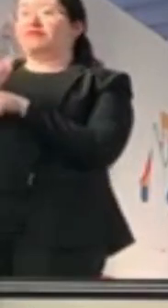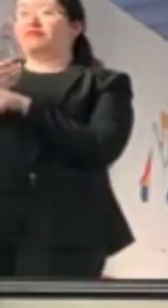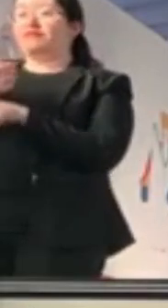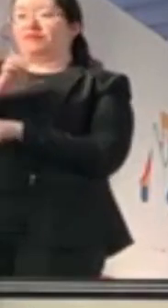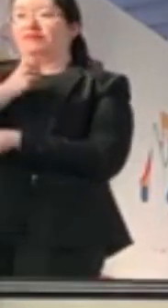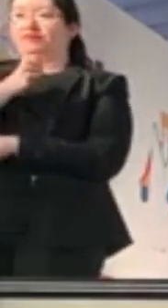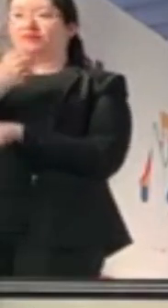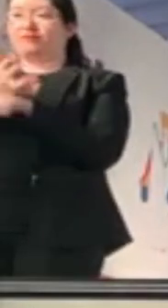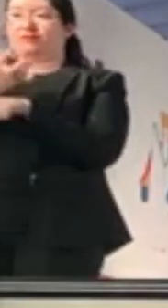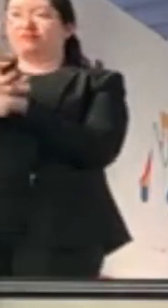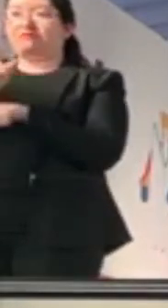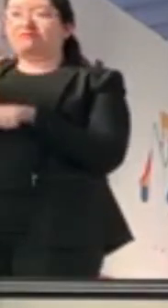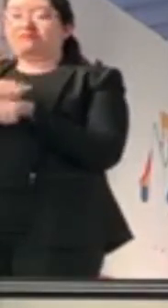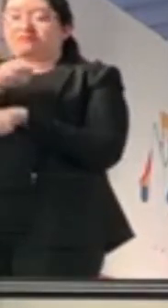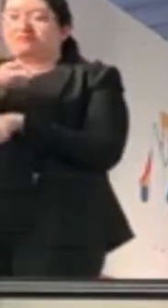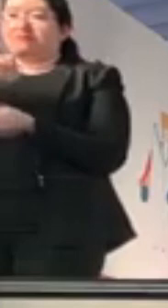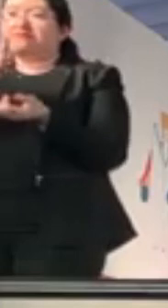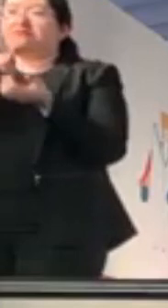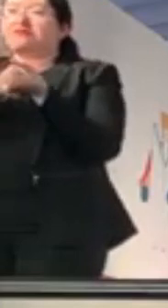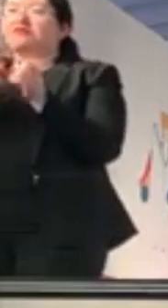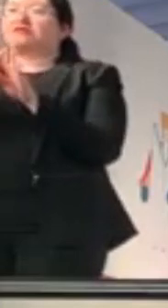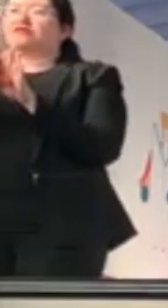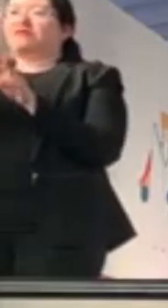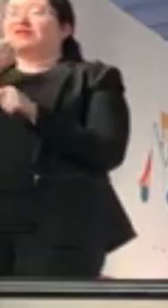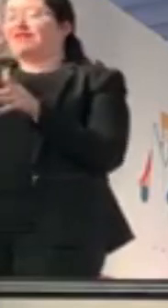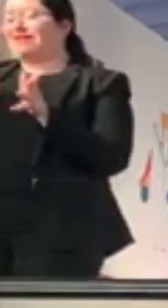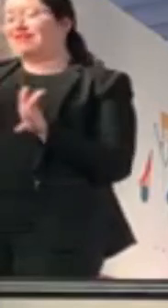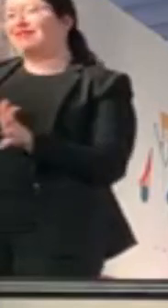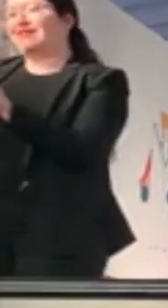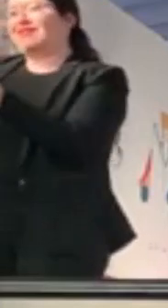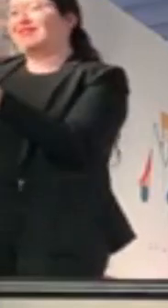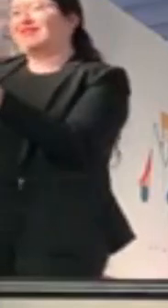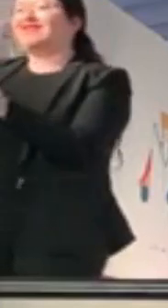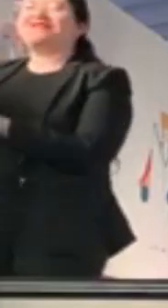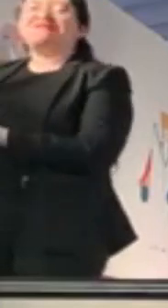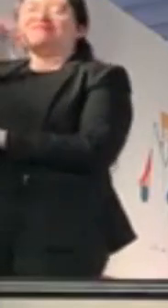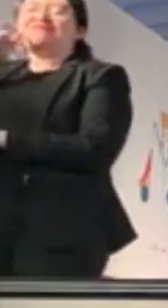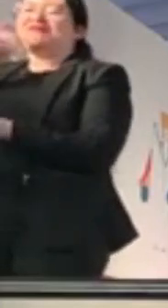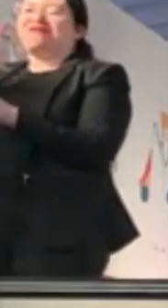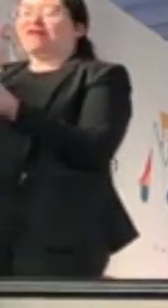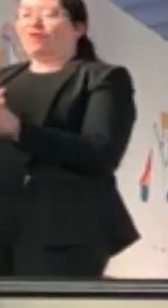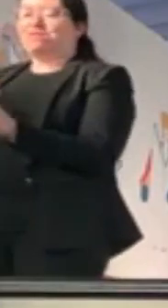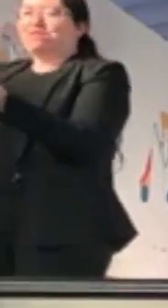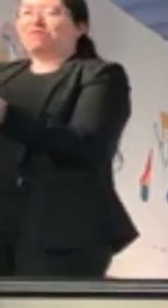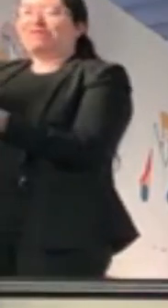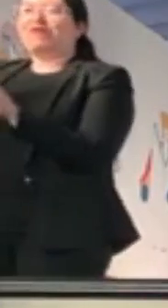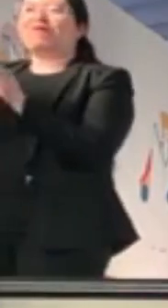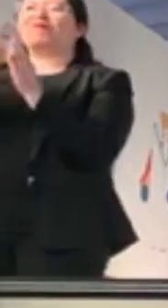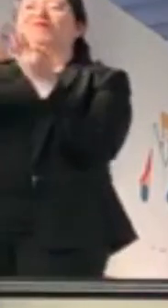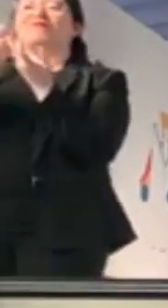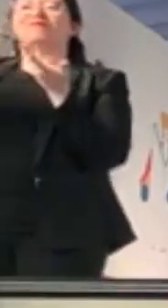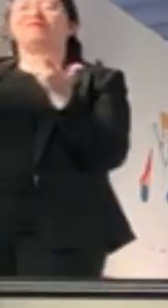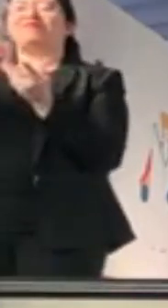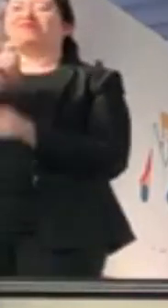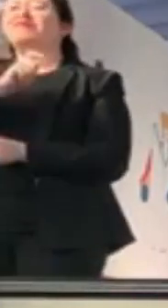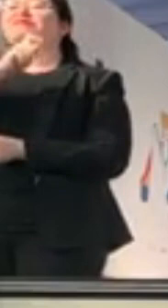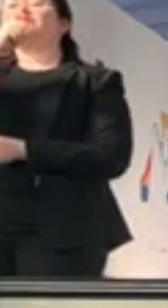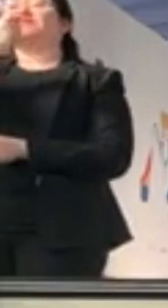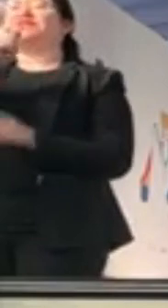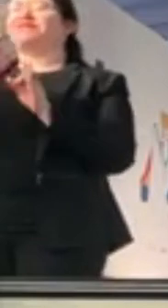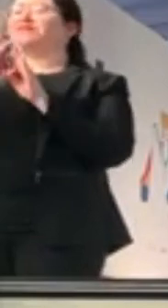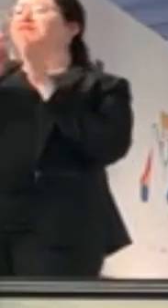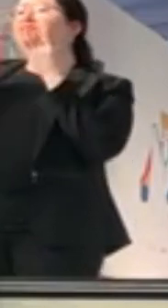su gobierno, en vez de promover golpes de Estado, que lo sigue haciendo, lo hizo en Bolivia, por ejemplo, usa esta manera, que es una